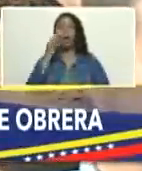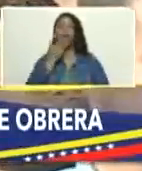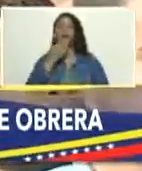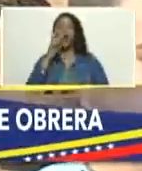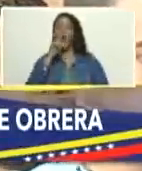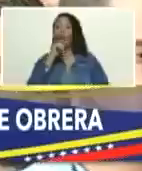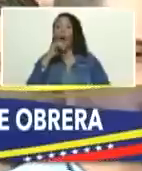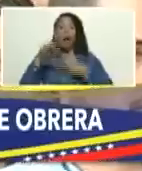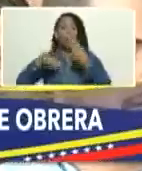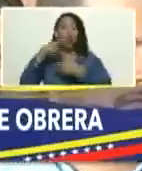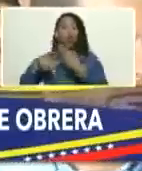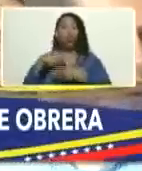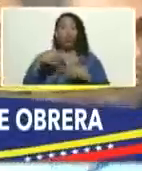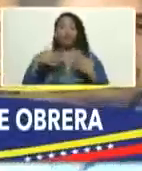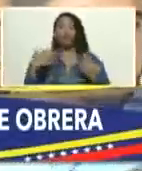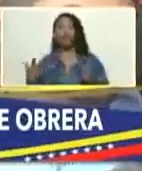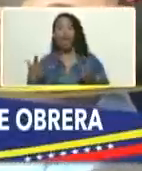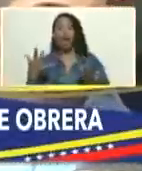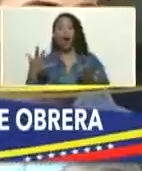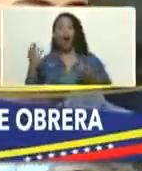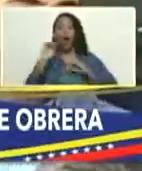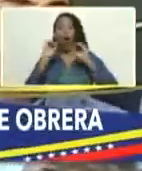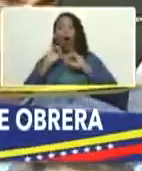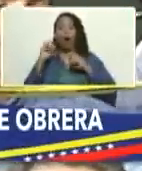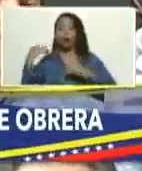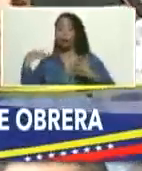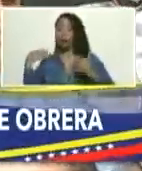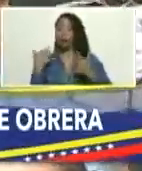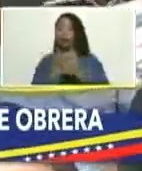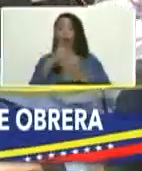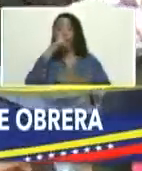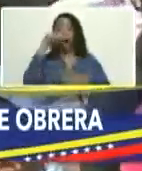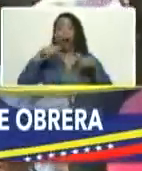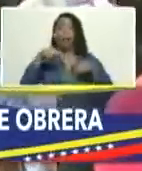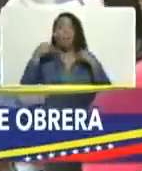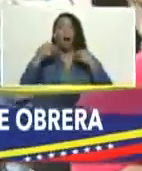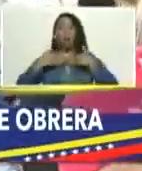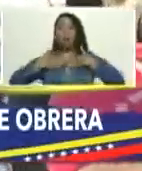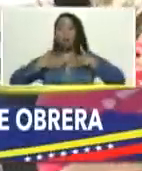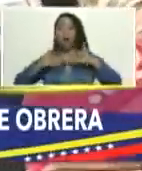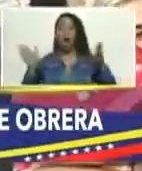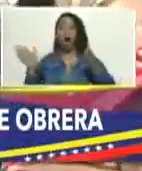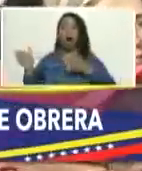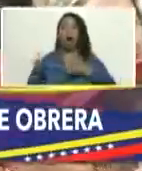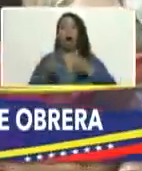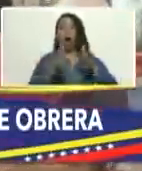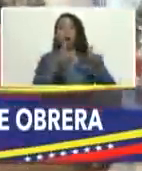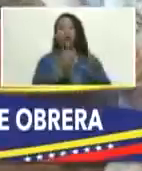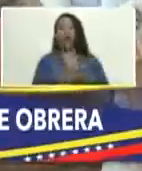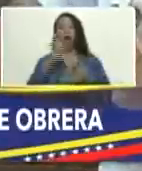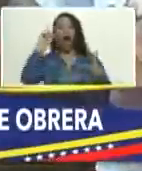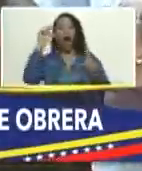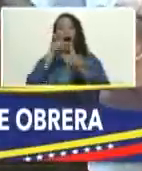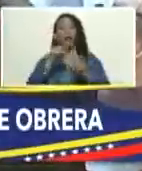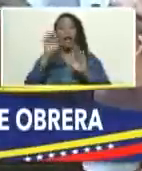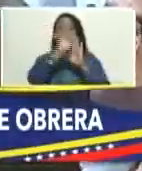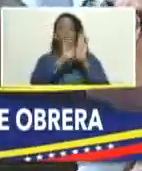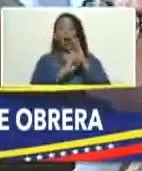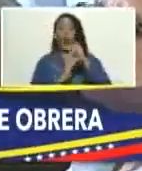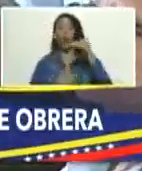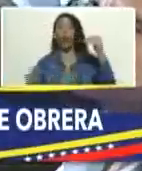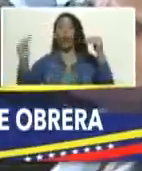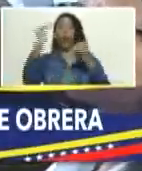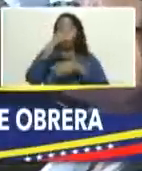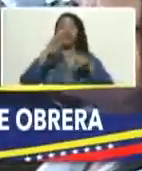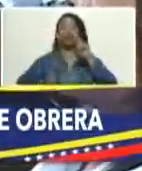revolución, si no hubiéramos transitado estos años para abrir los caminos hacia etapas superiores de